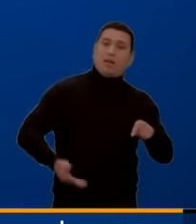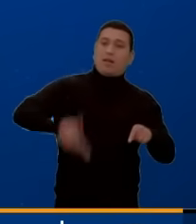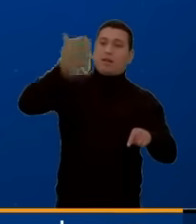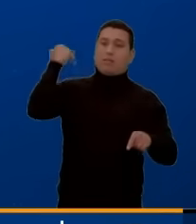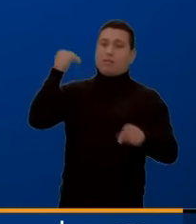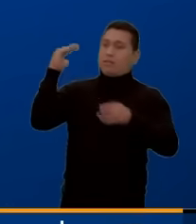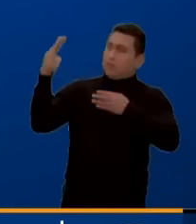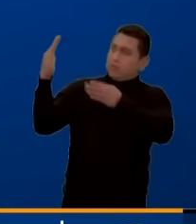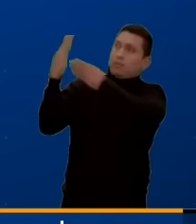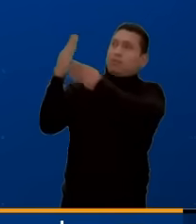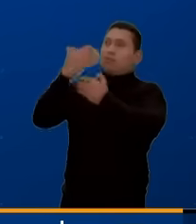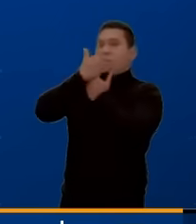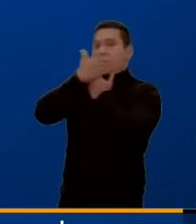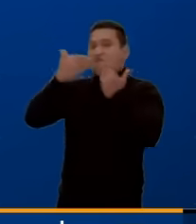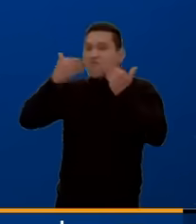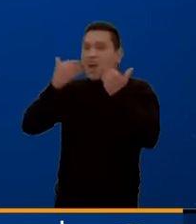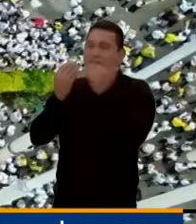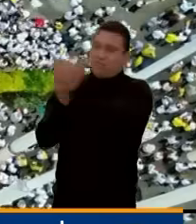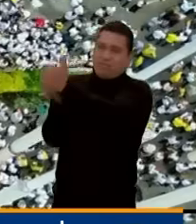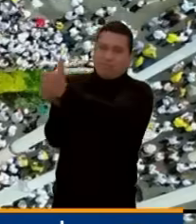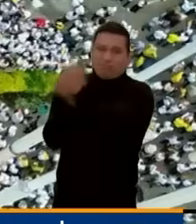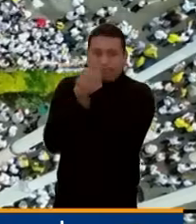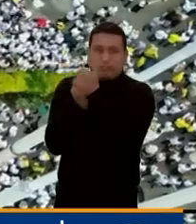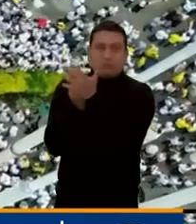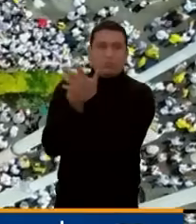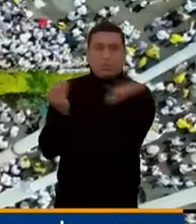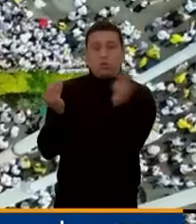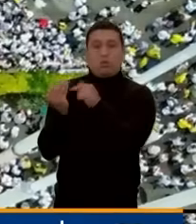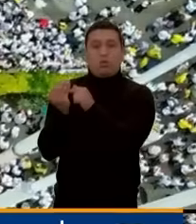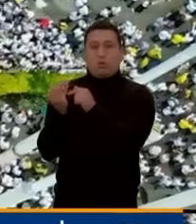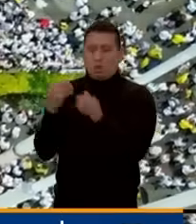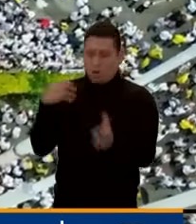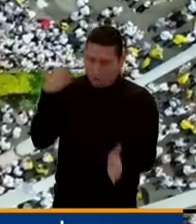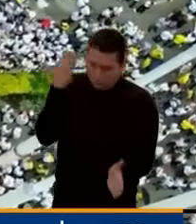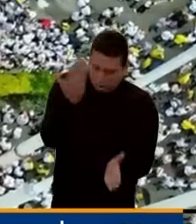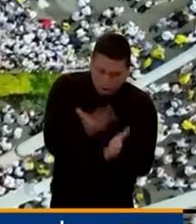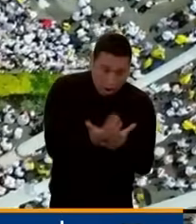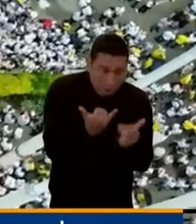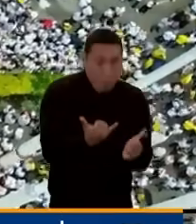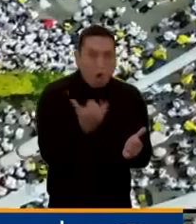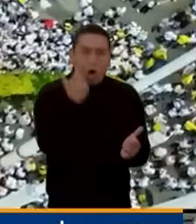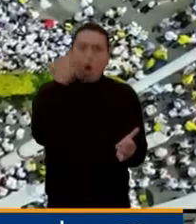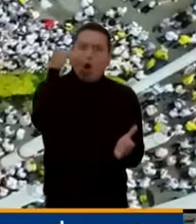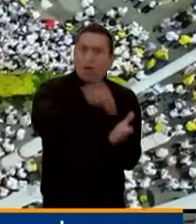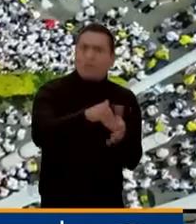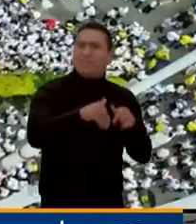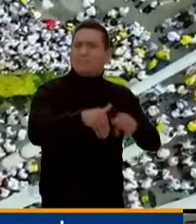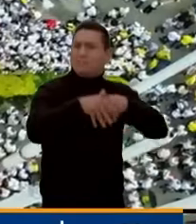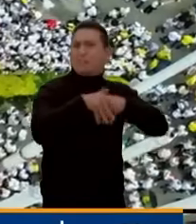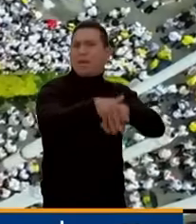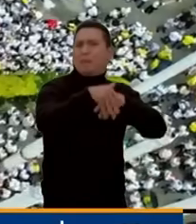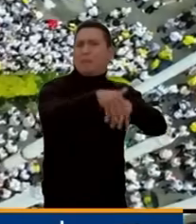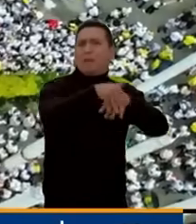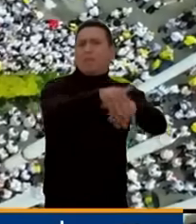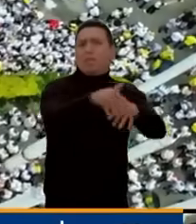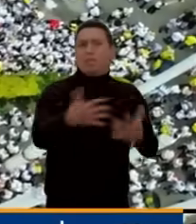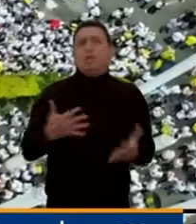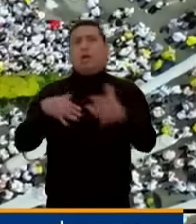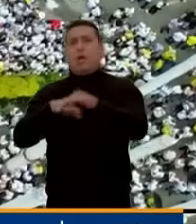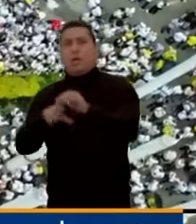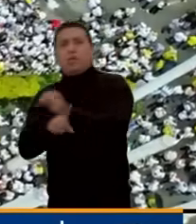del secuestro, no salían tantas personas a las calles. A través de redes sociales incluso podemos ver cómo los